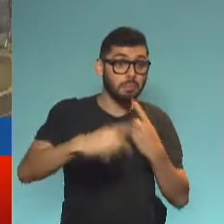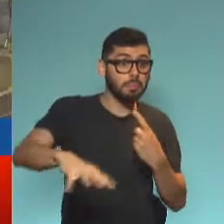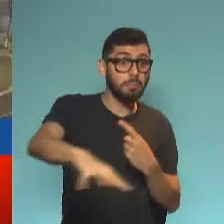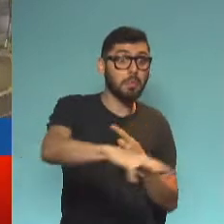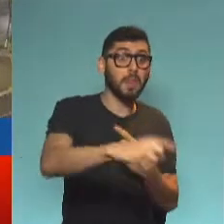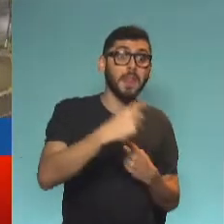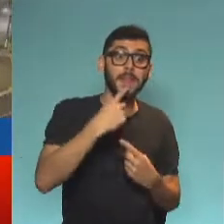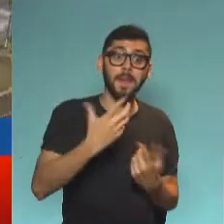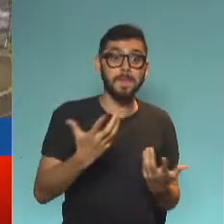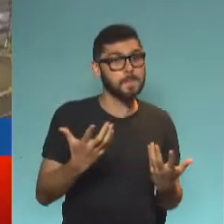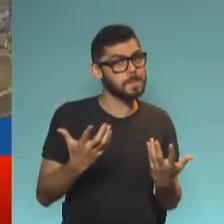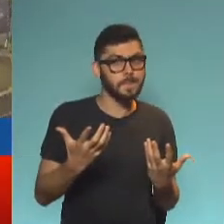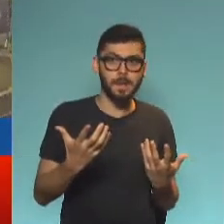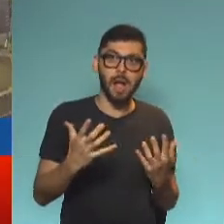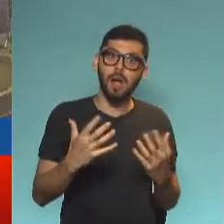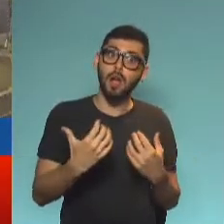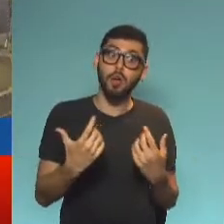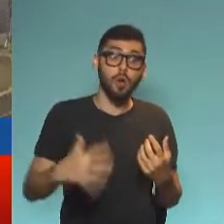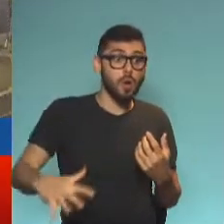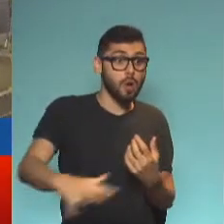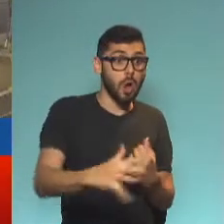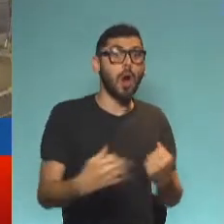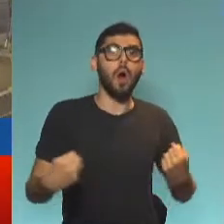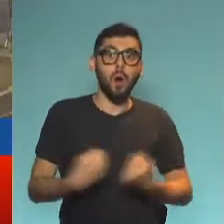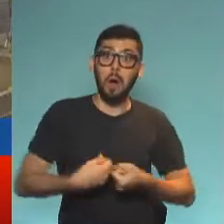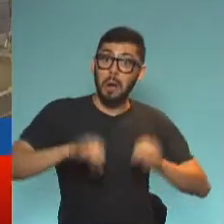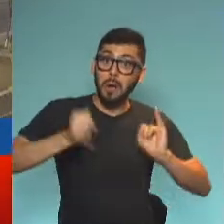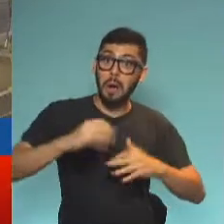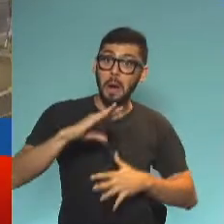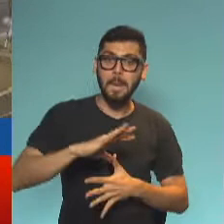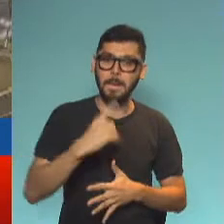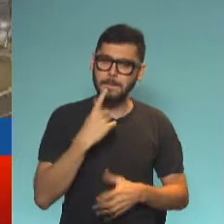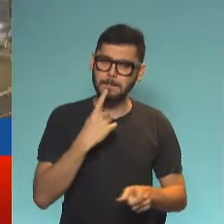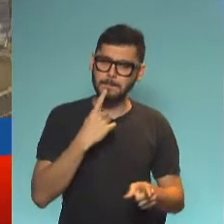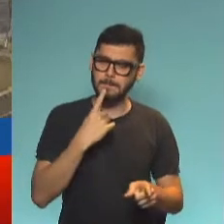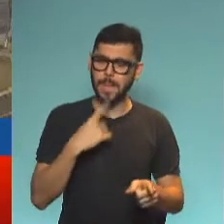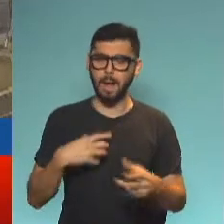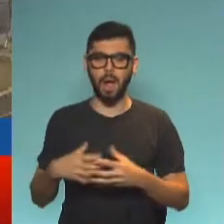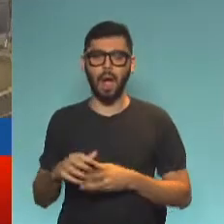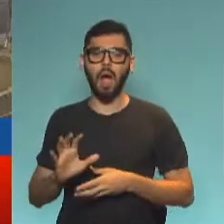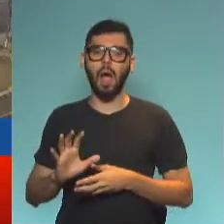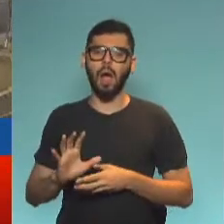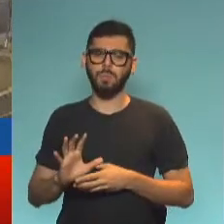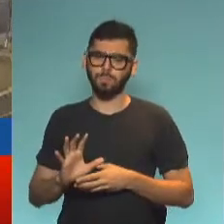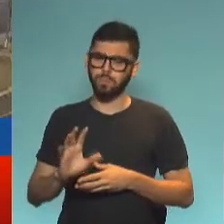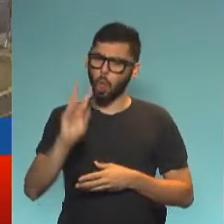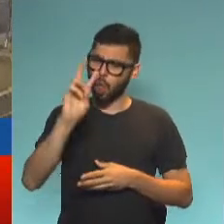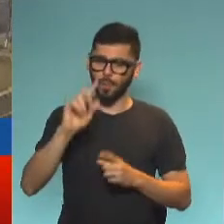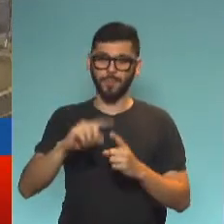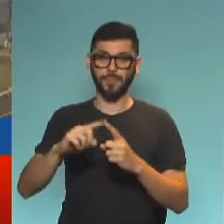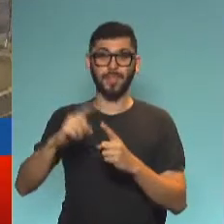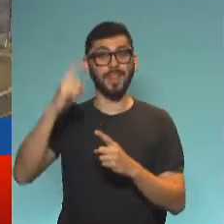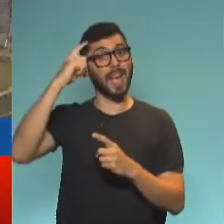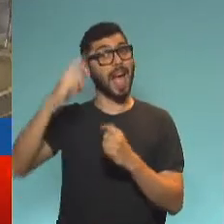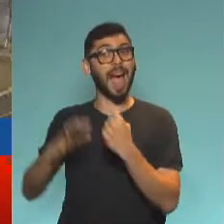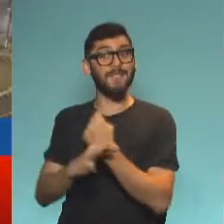que el clima político no acompañaba la decisión de organizar la Copa América, empezó a desactivarse. Sobre todo hubo dos actores claves, el jefe de gabinete